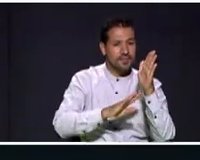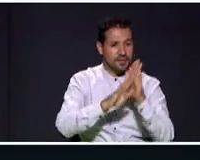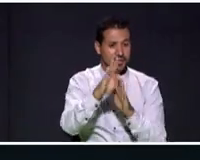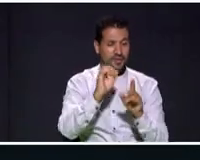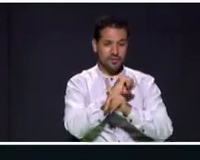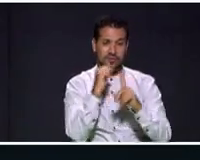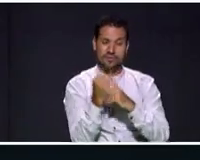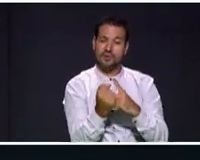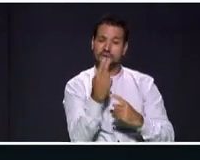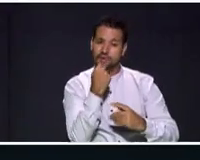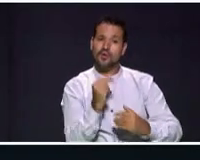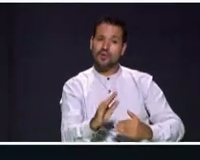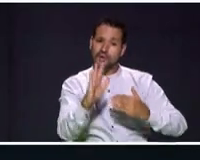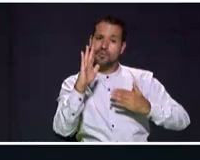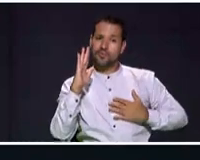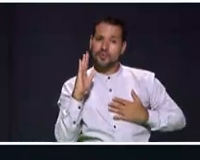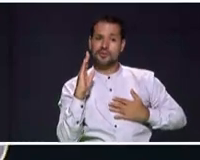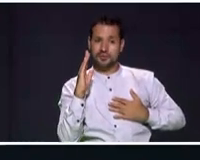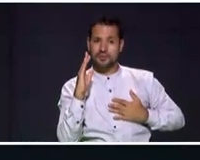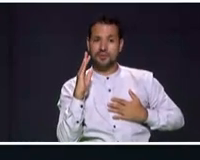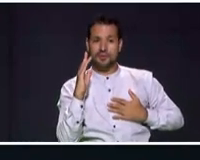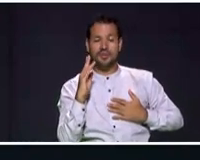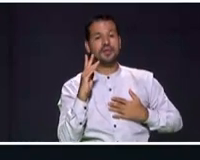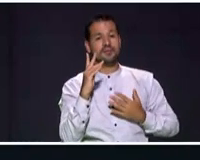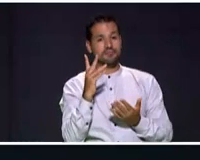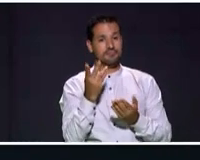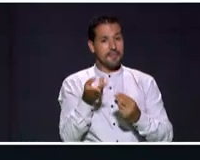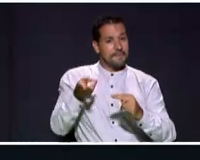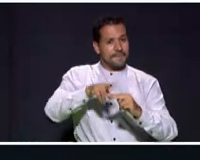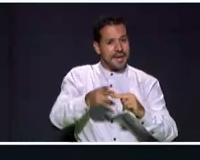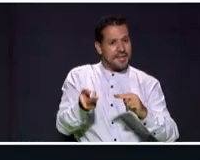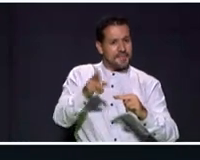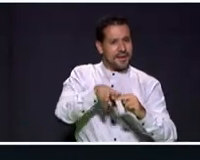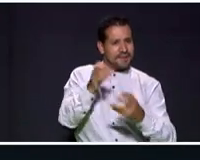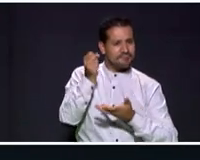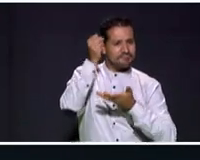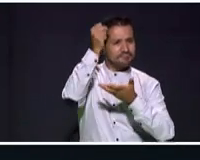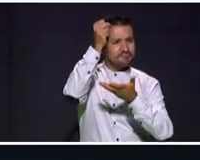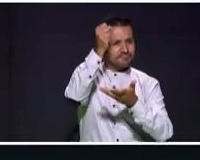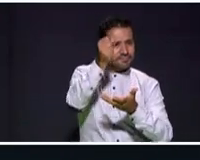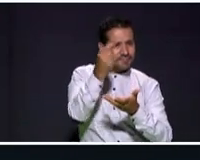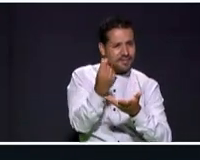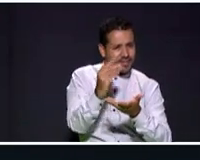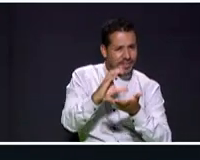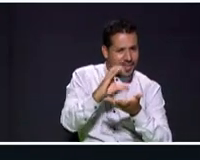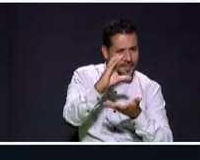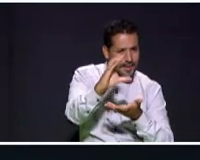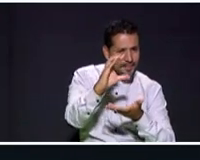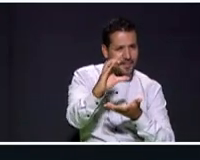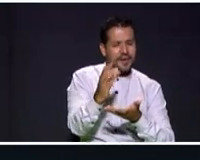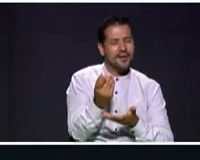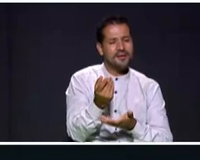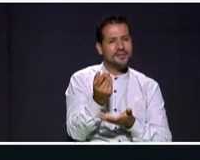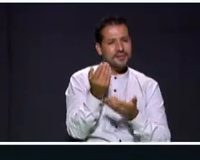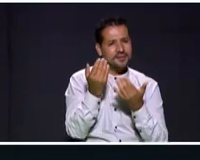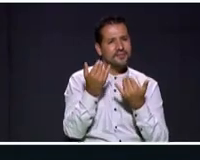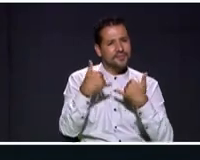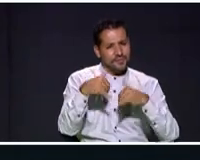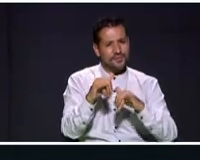con duplicar la inversión que eso está administración que está terminando del doctor luís pérez en el sistema agrario